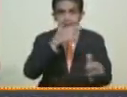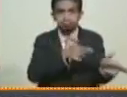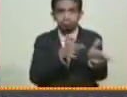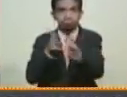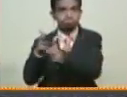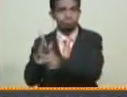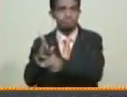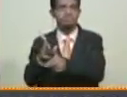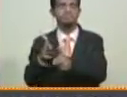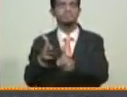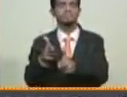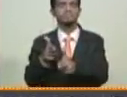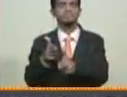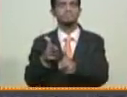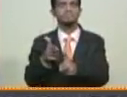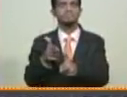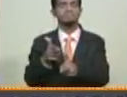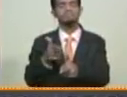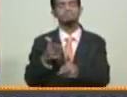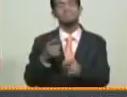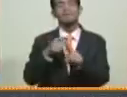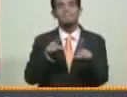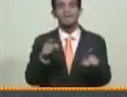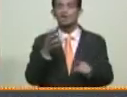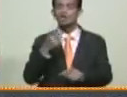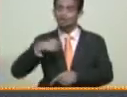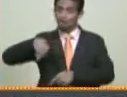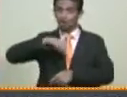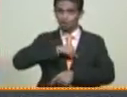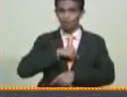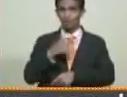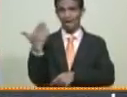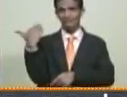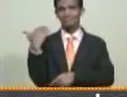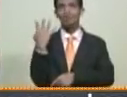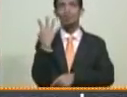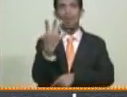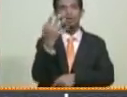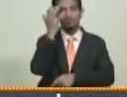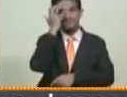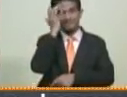Cuando hablo de ellos, pero en el caso nuestro, el 4 de febrero, nosotros salimos.